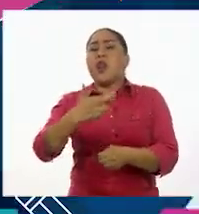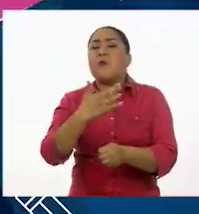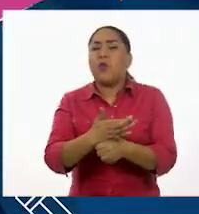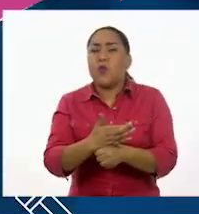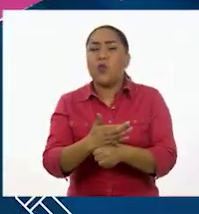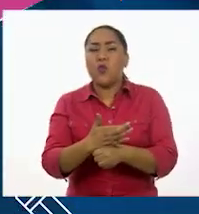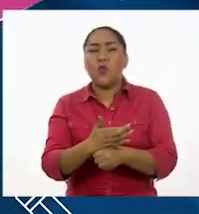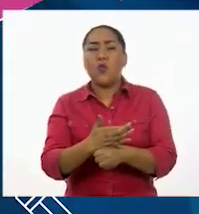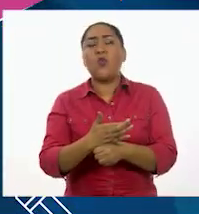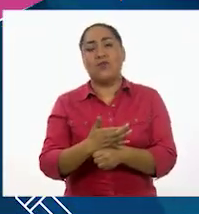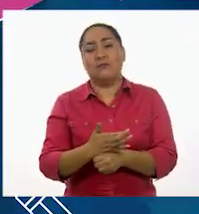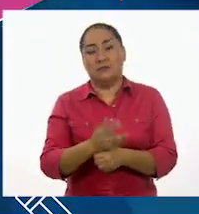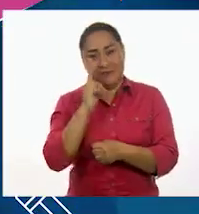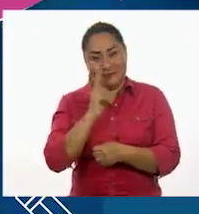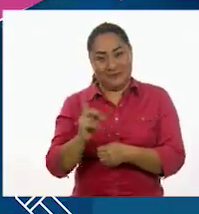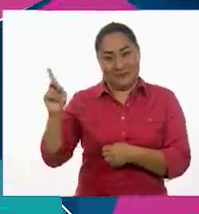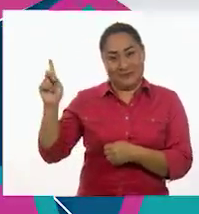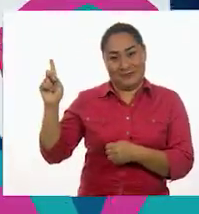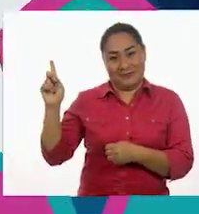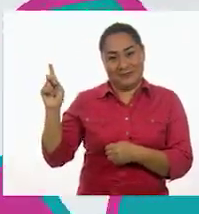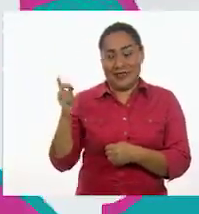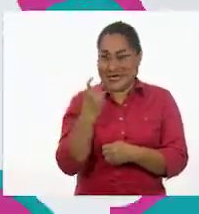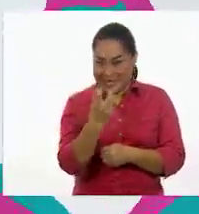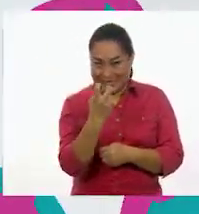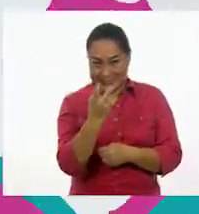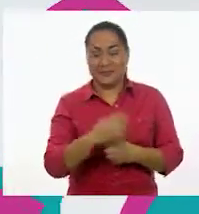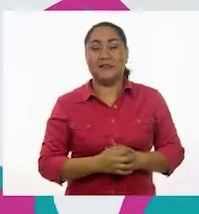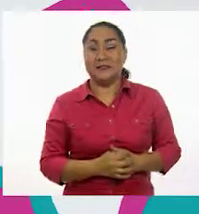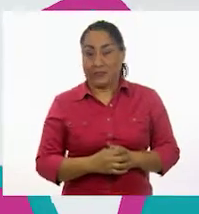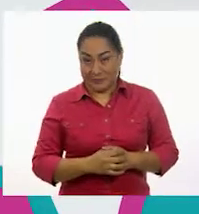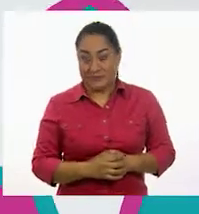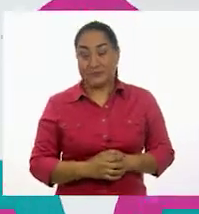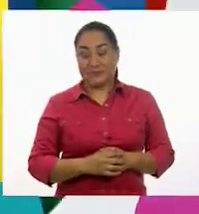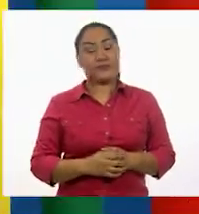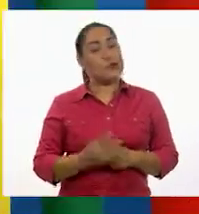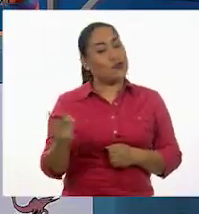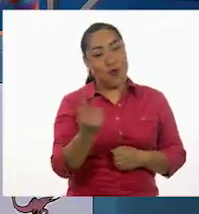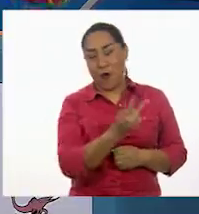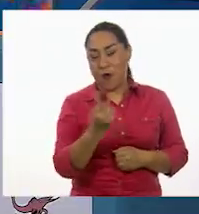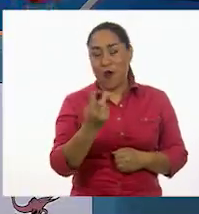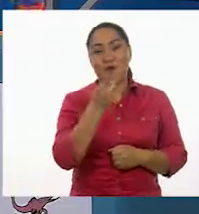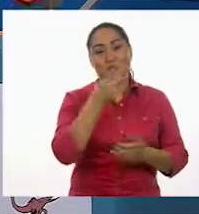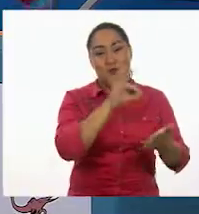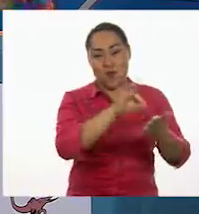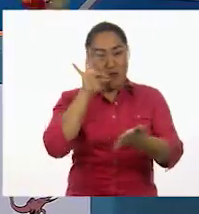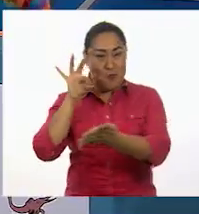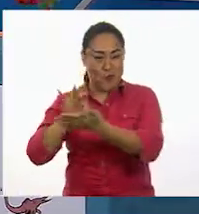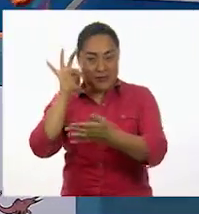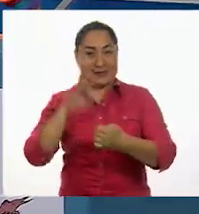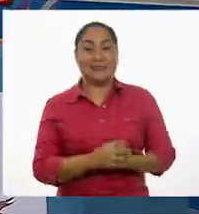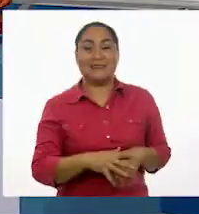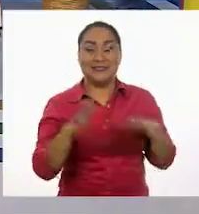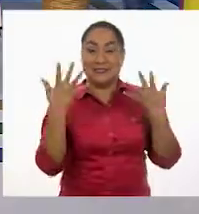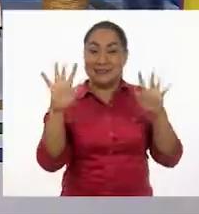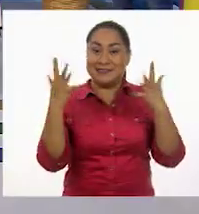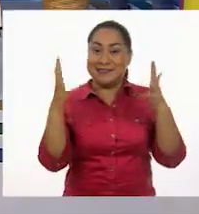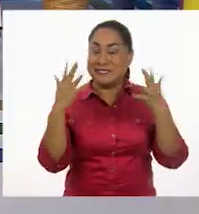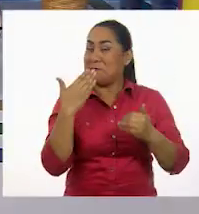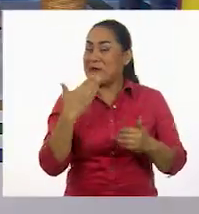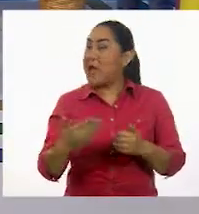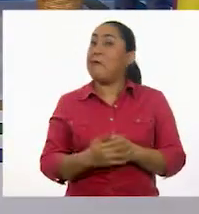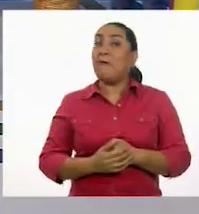república centralista. Muy bien. Tienen un punto ambos. Vamos a anotarlo. Muy bien.